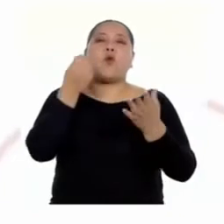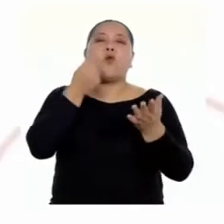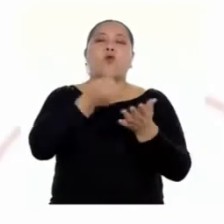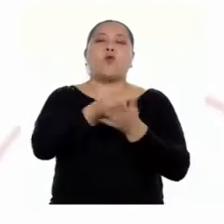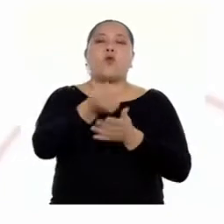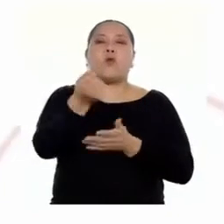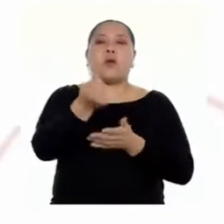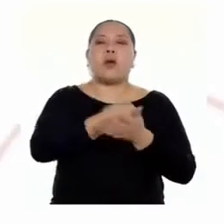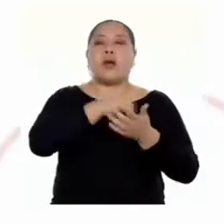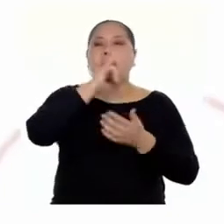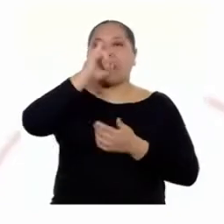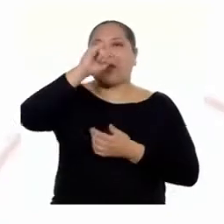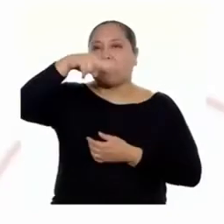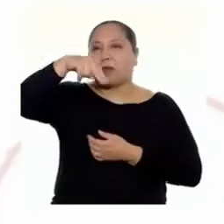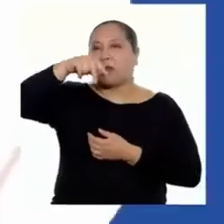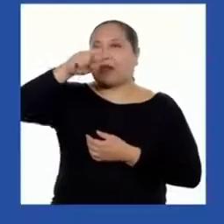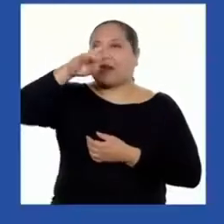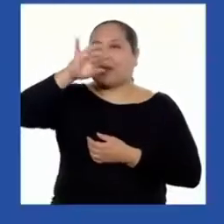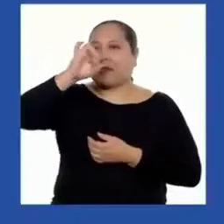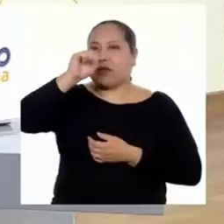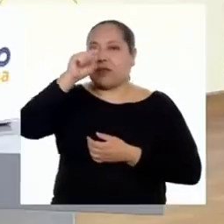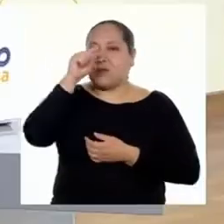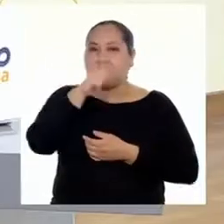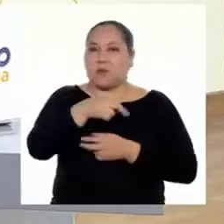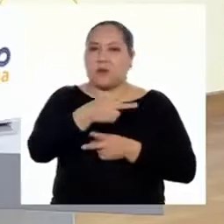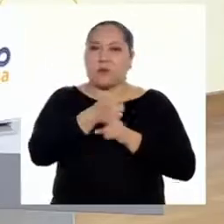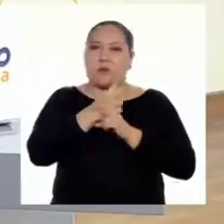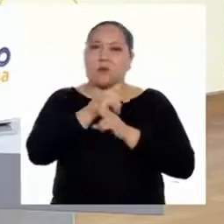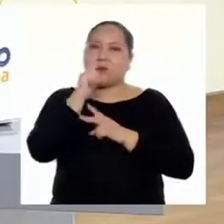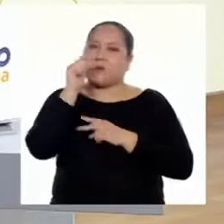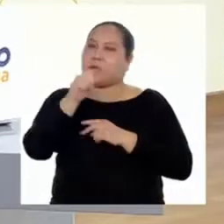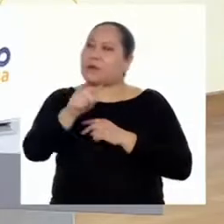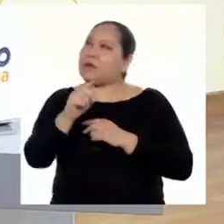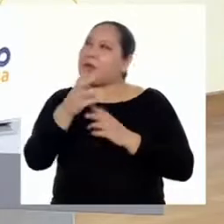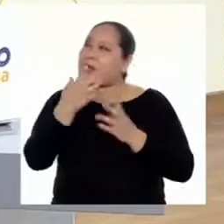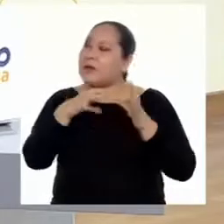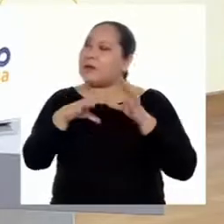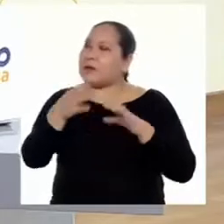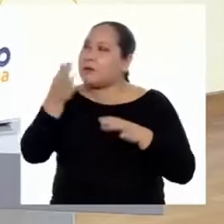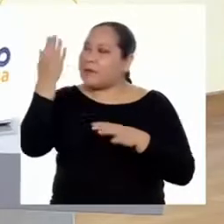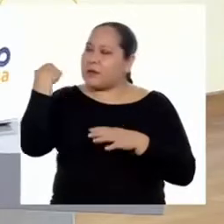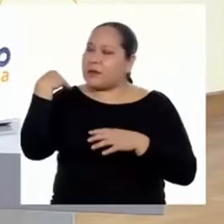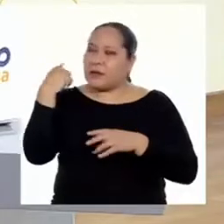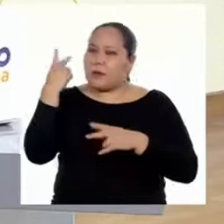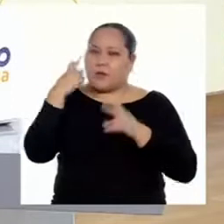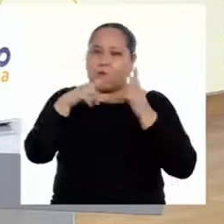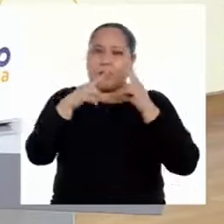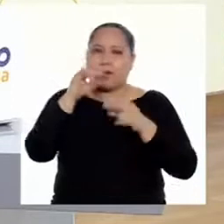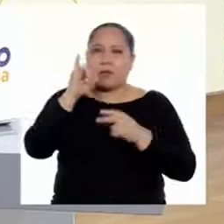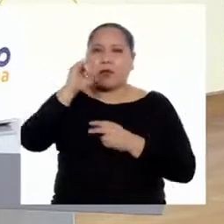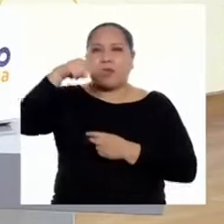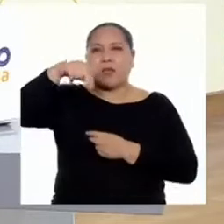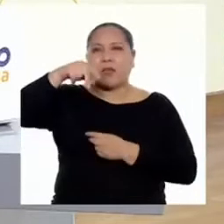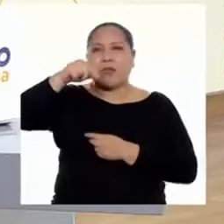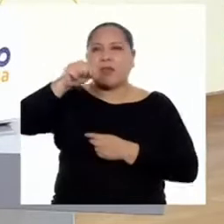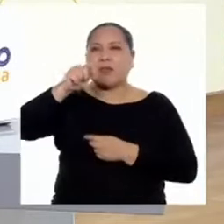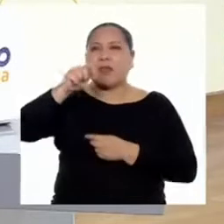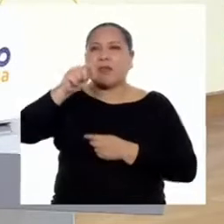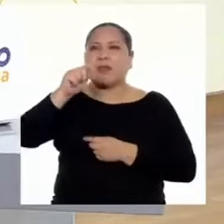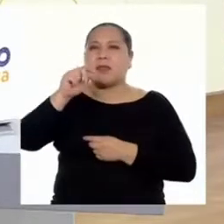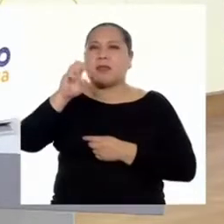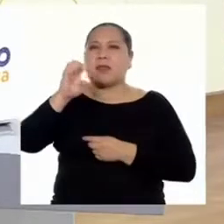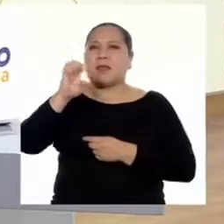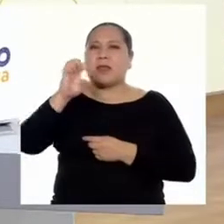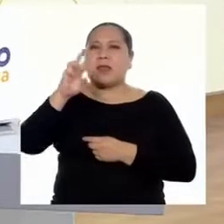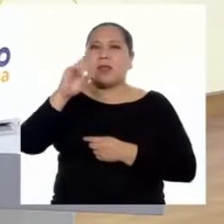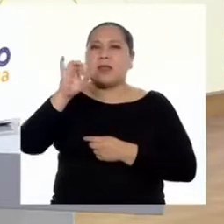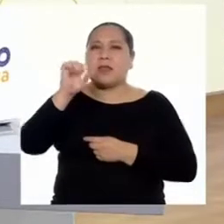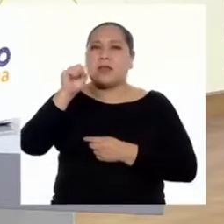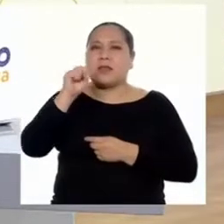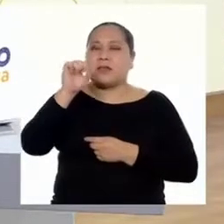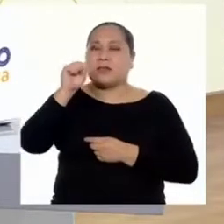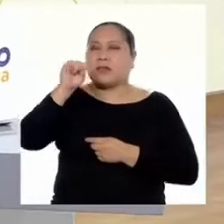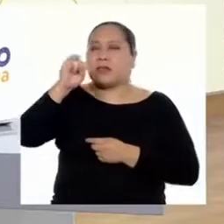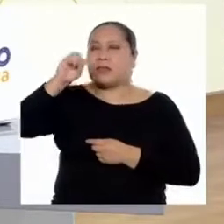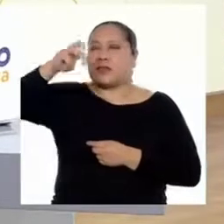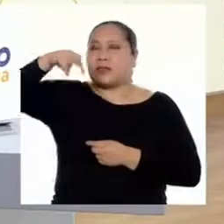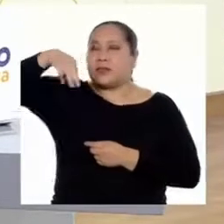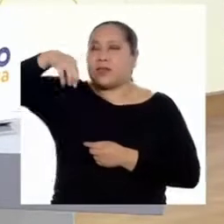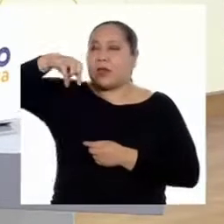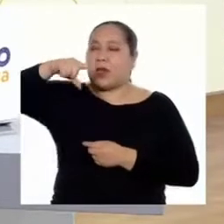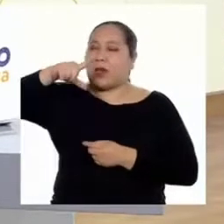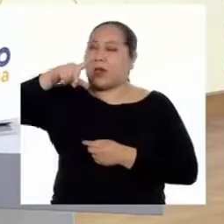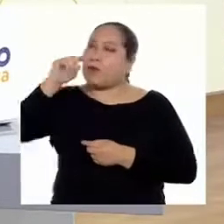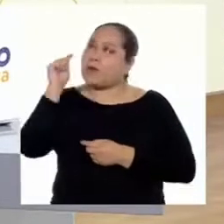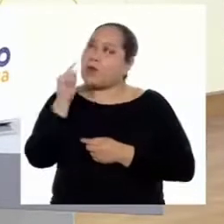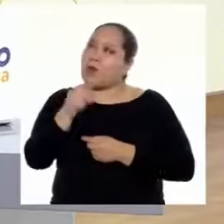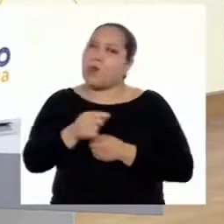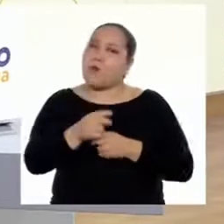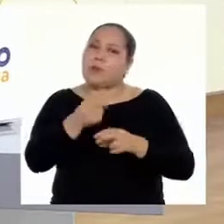José por el préstamo que reciba? En la actividad de la vez pasada vimos el tema de interés simple y pudimos resolver cuál es el interés que se produce